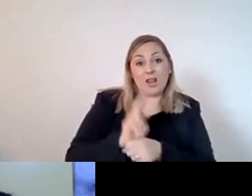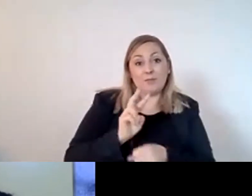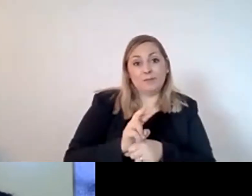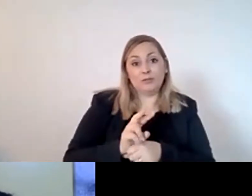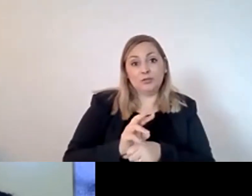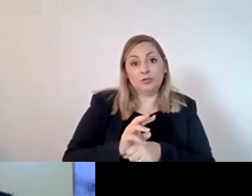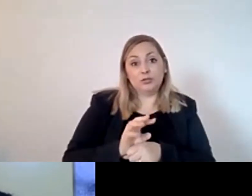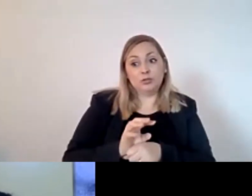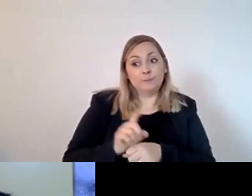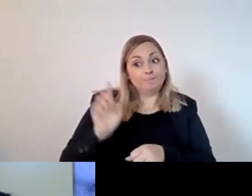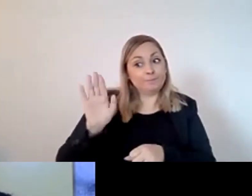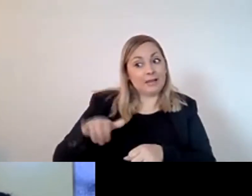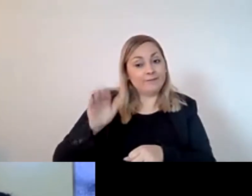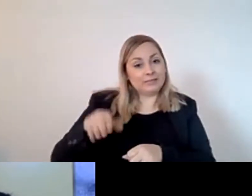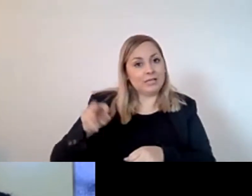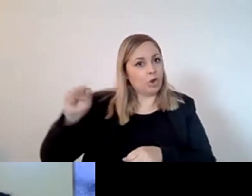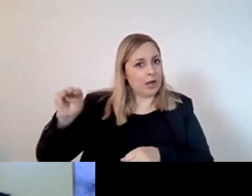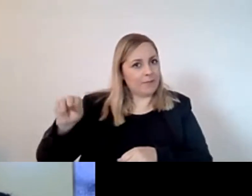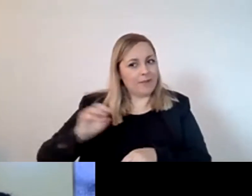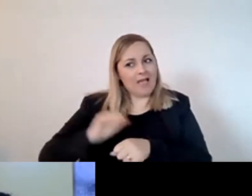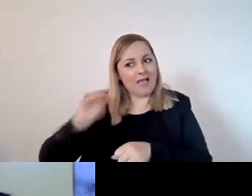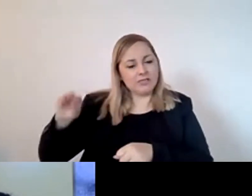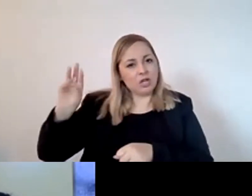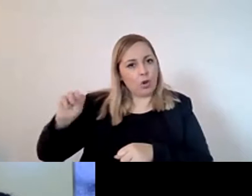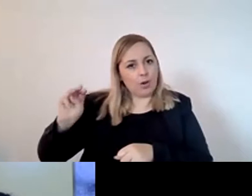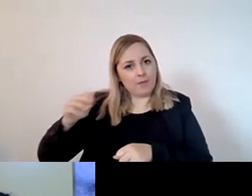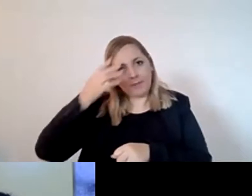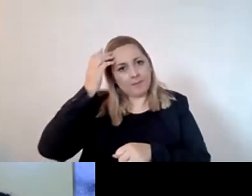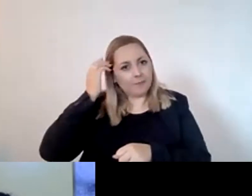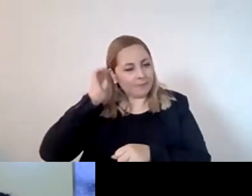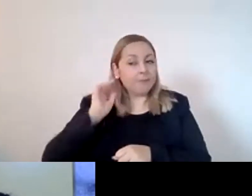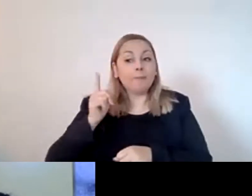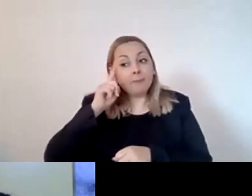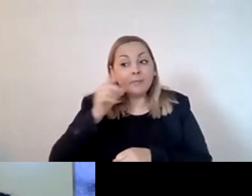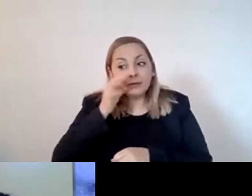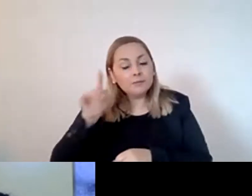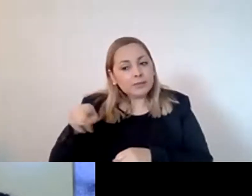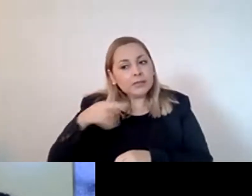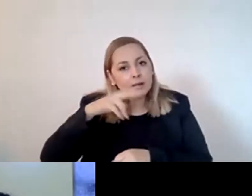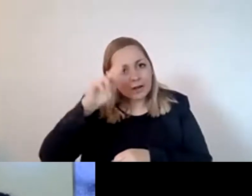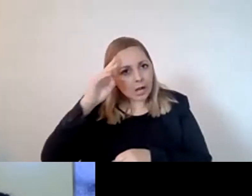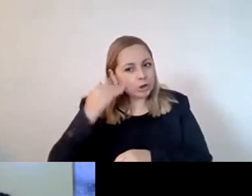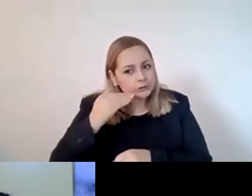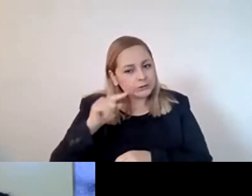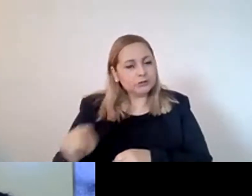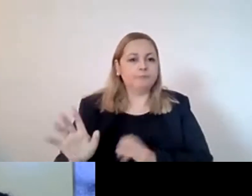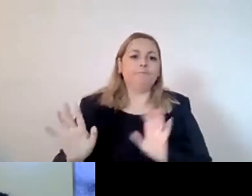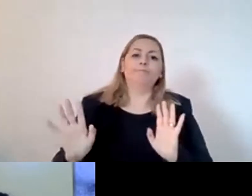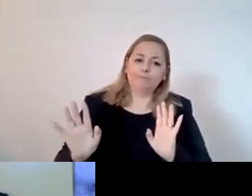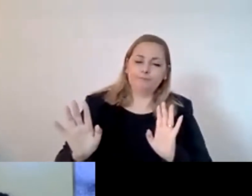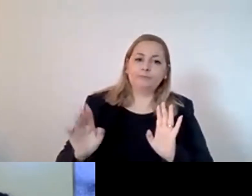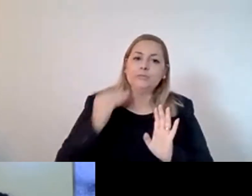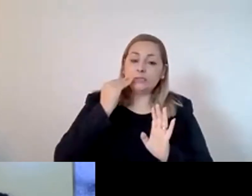poniendo una lucecita y llamándola a ella para decirle, mire, hay algo raro con este niño. Si este